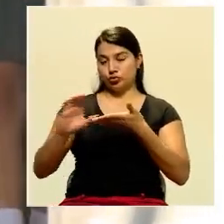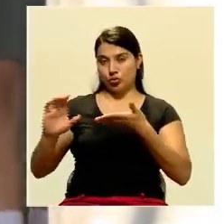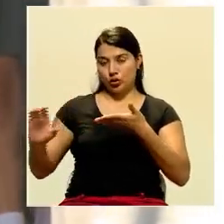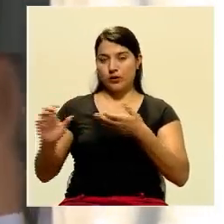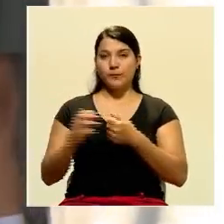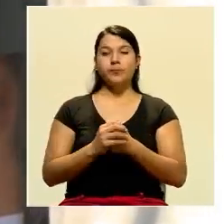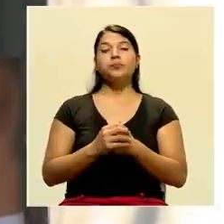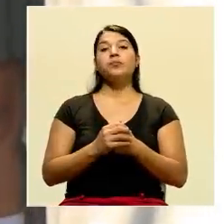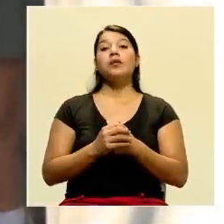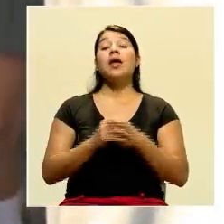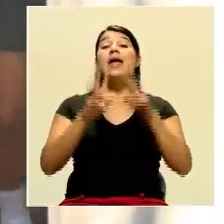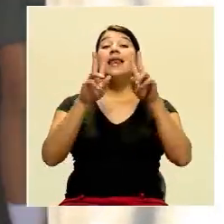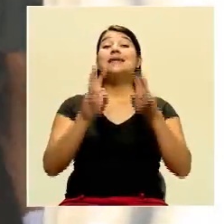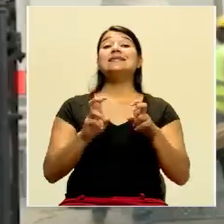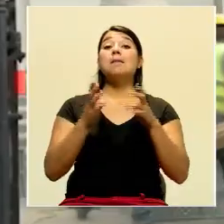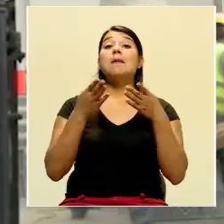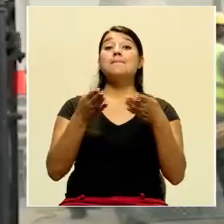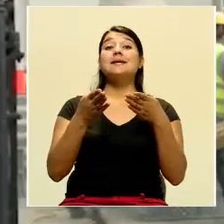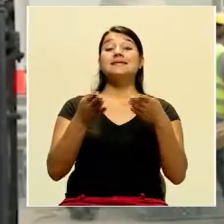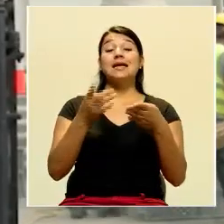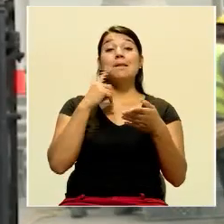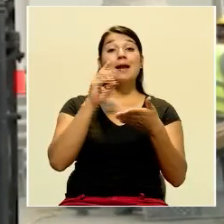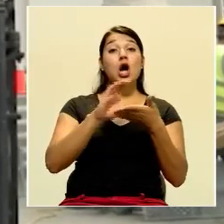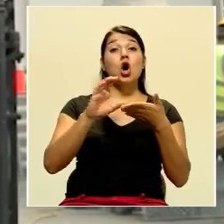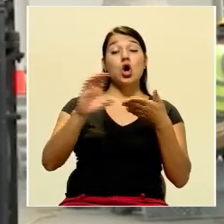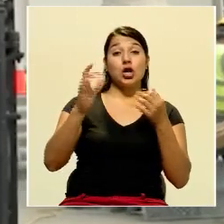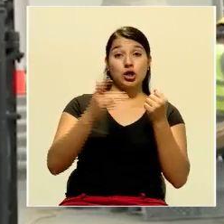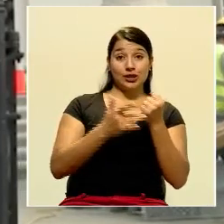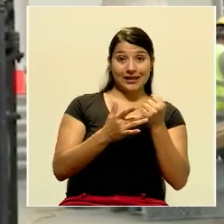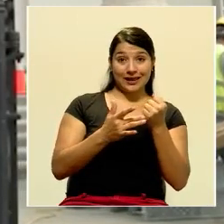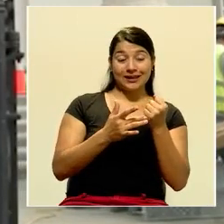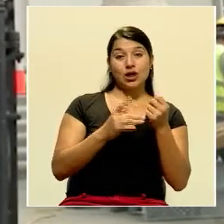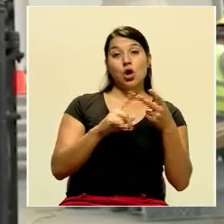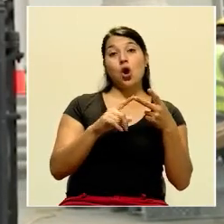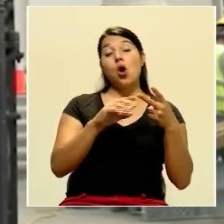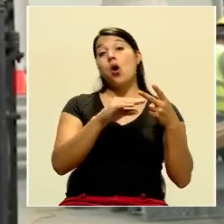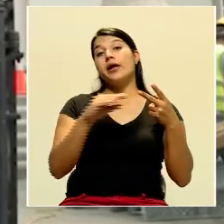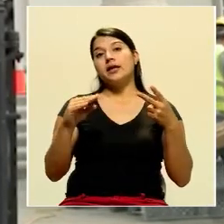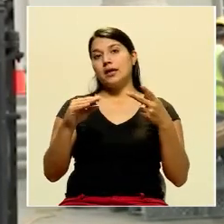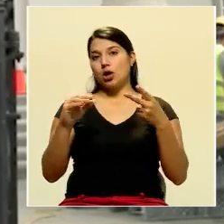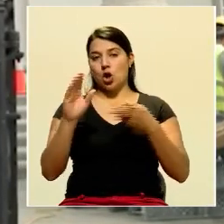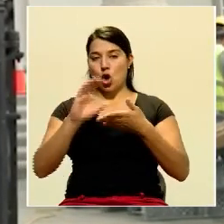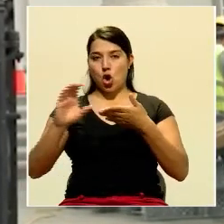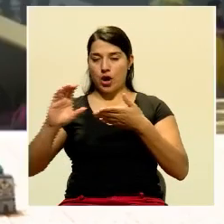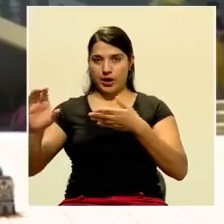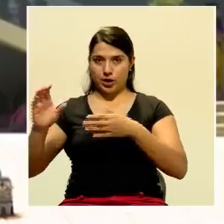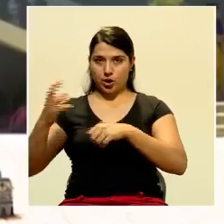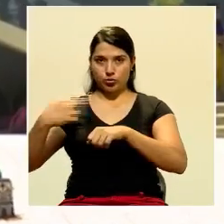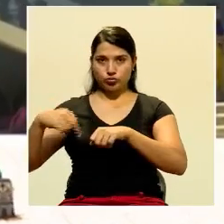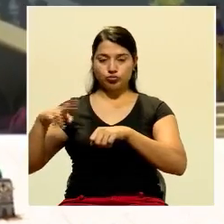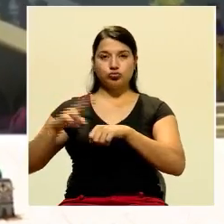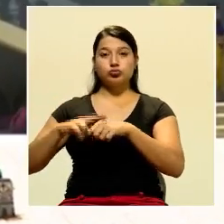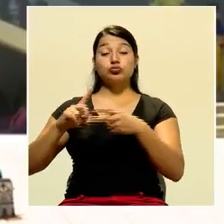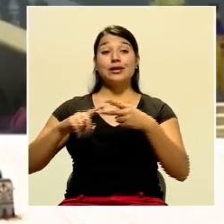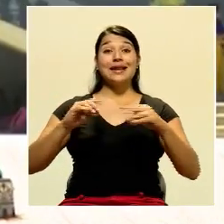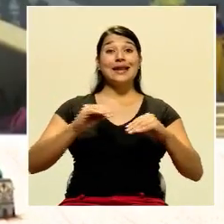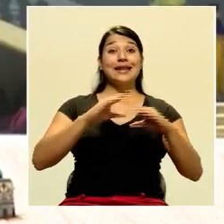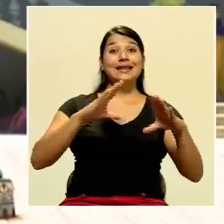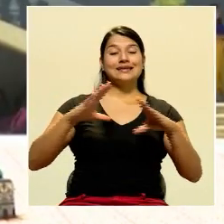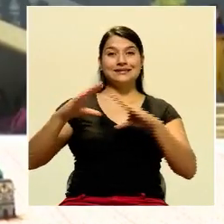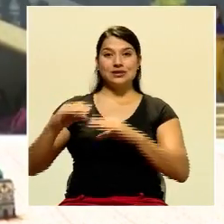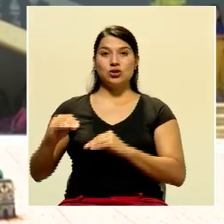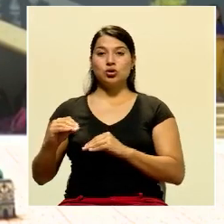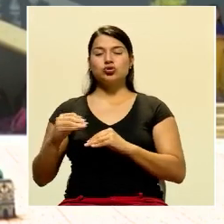prueba extraordinaria, bachillerato para colegios técnicos y académicos diurnos y nocturnos y del plan de estudios de educación de